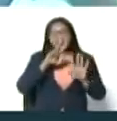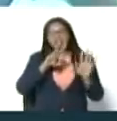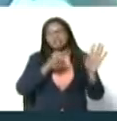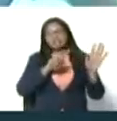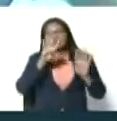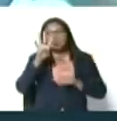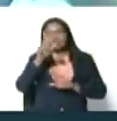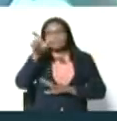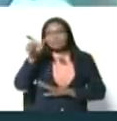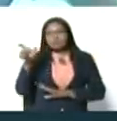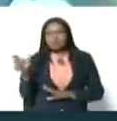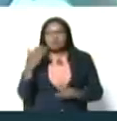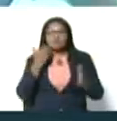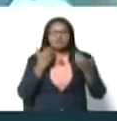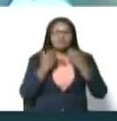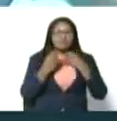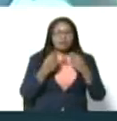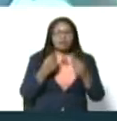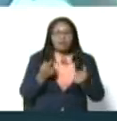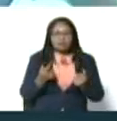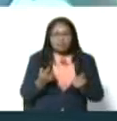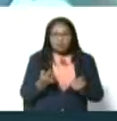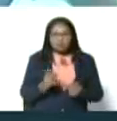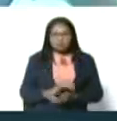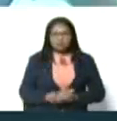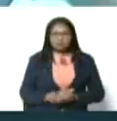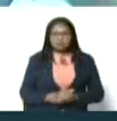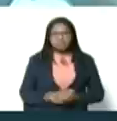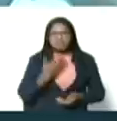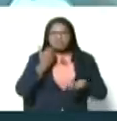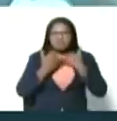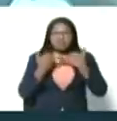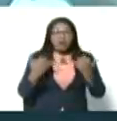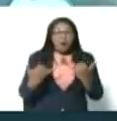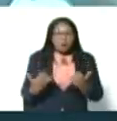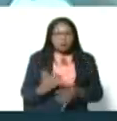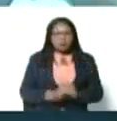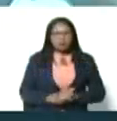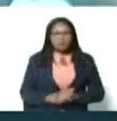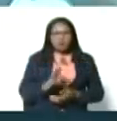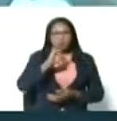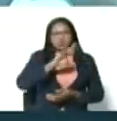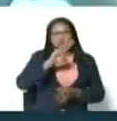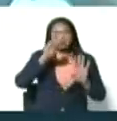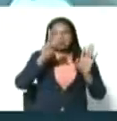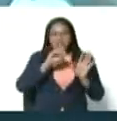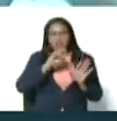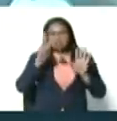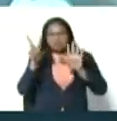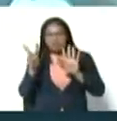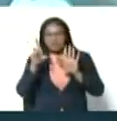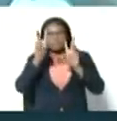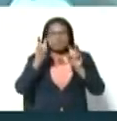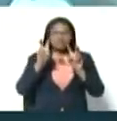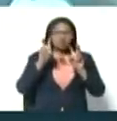6.664 casos activos. Casos activos. 407 casos